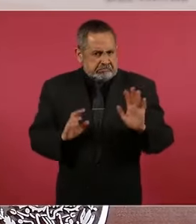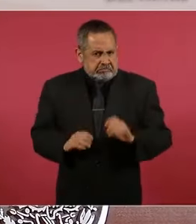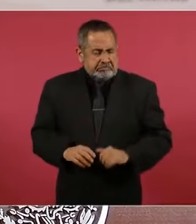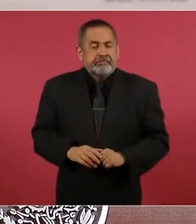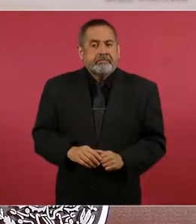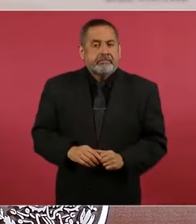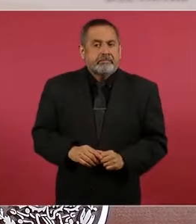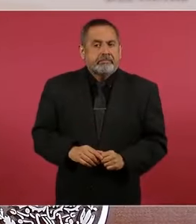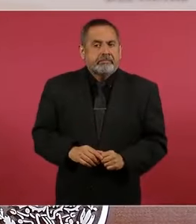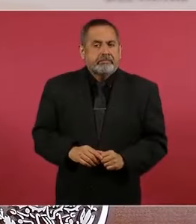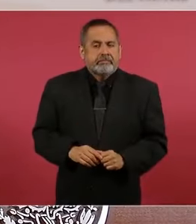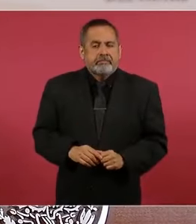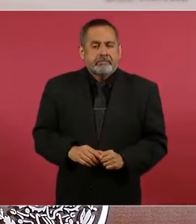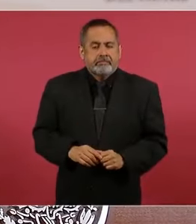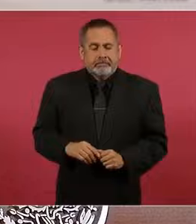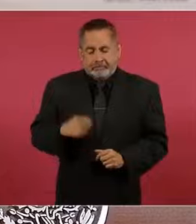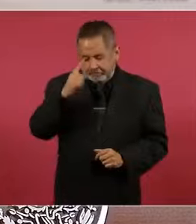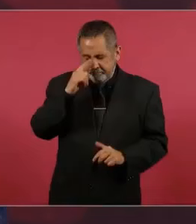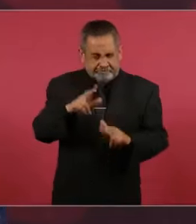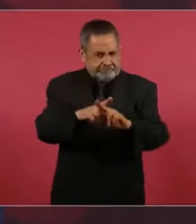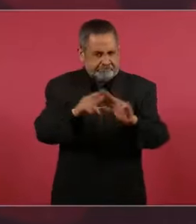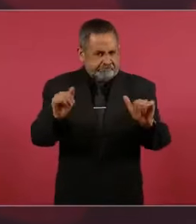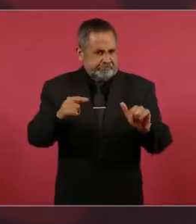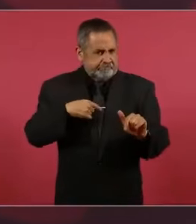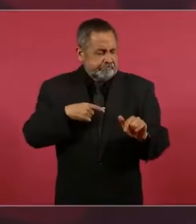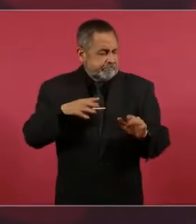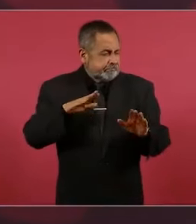Pero a nadie